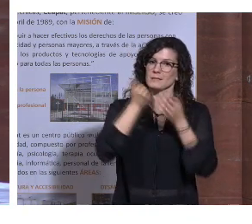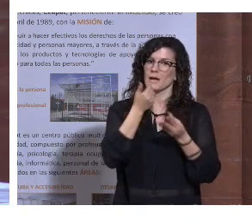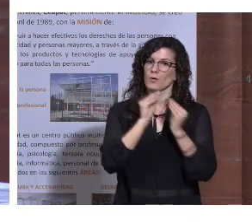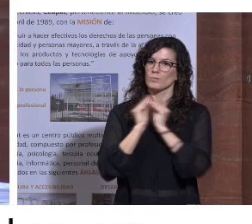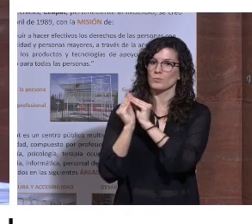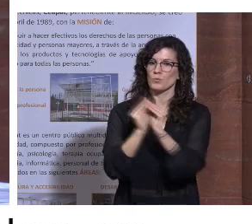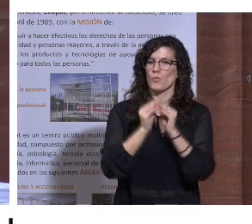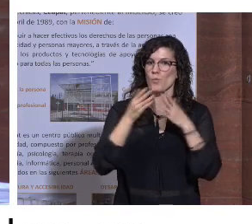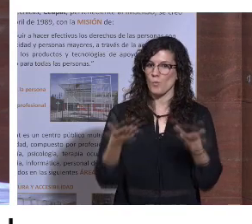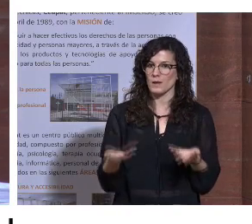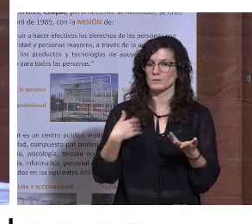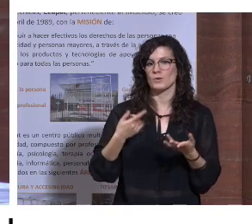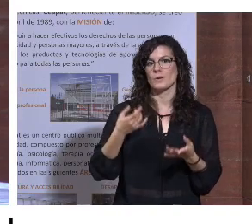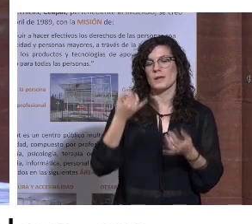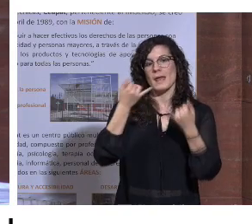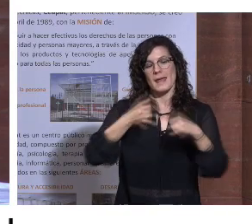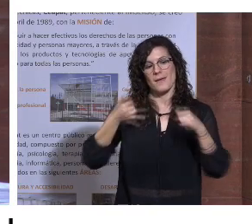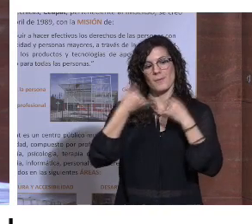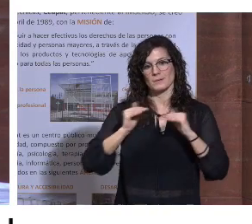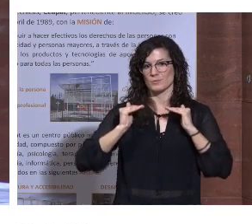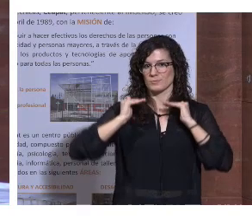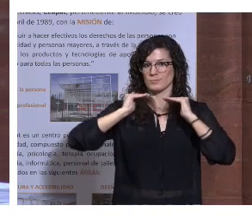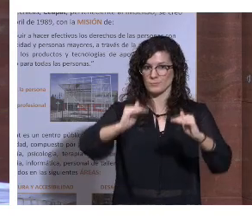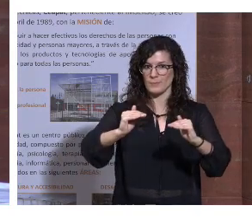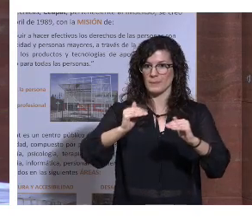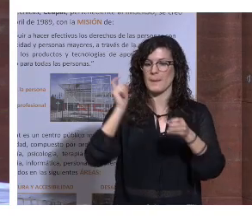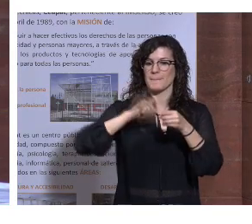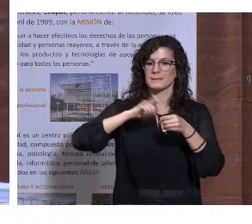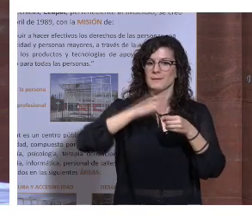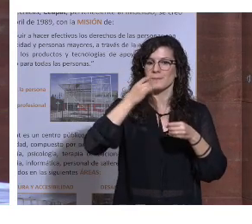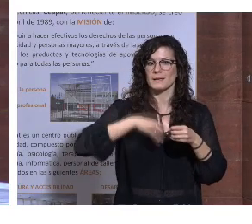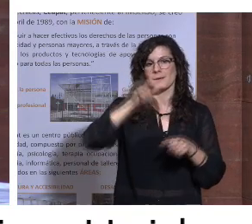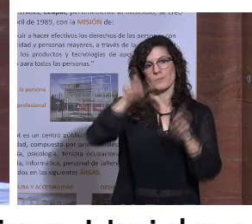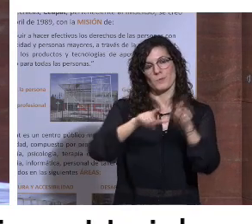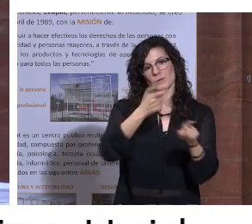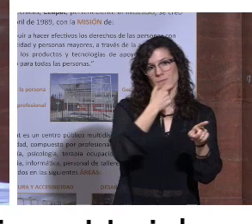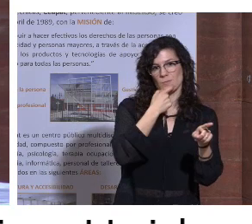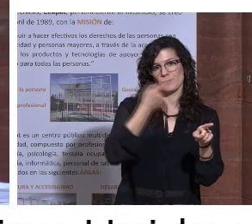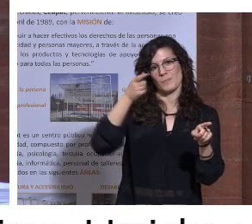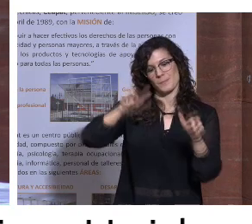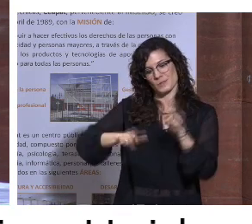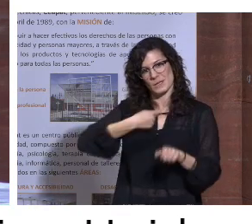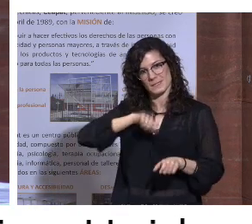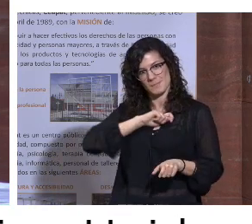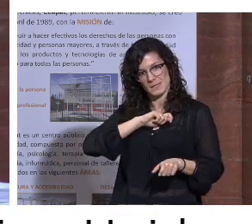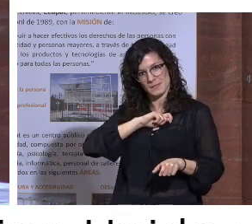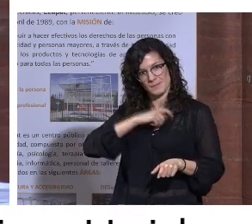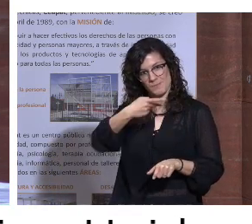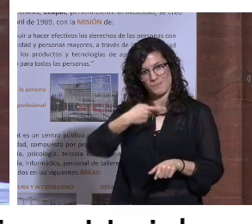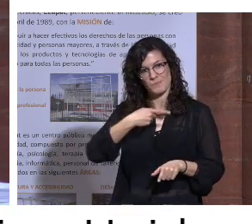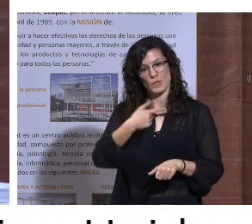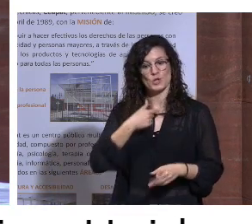eventos bilaterales con participación de expertos del Reino Unido y de España. Yo creo firmemente que